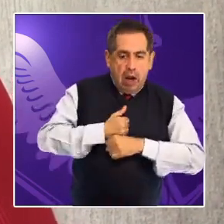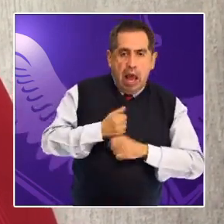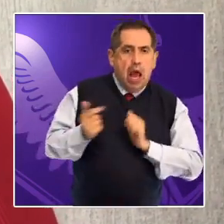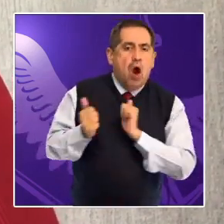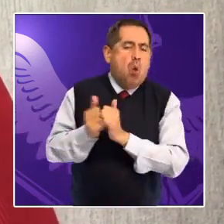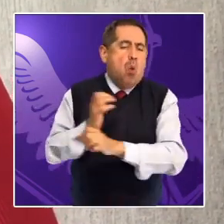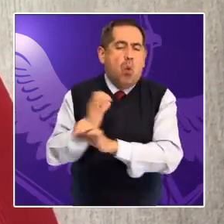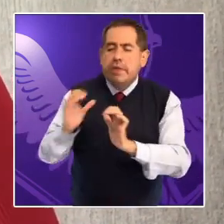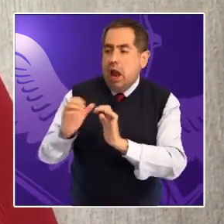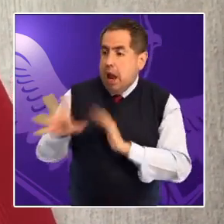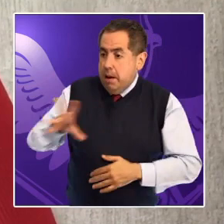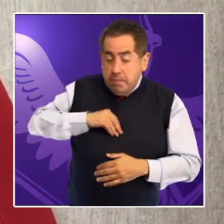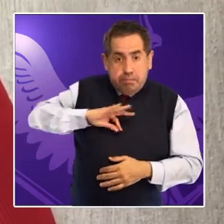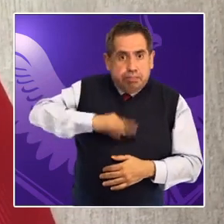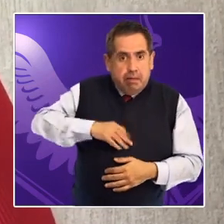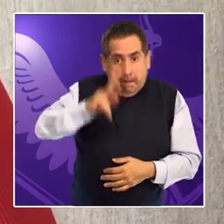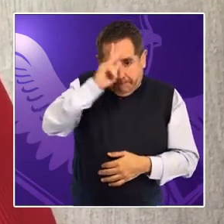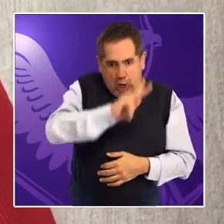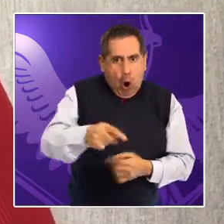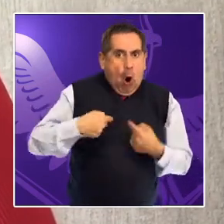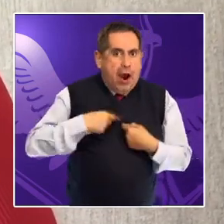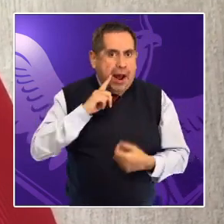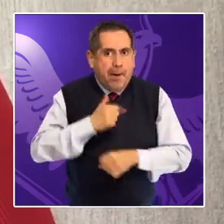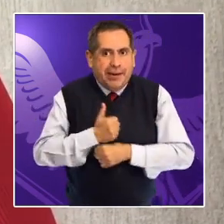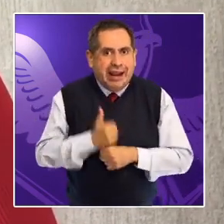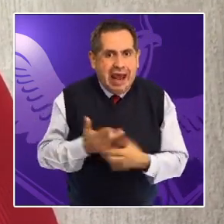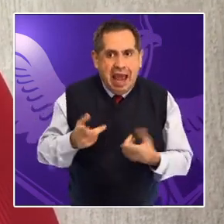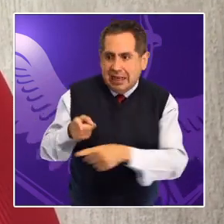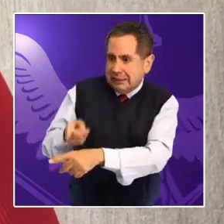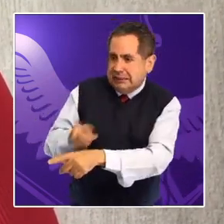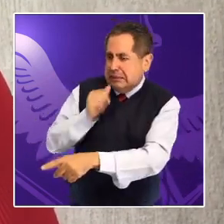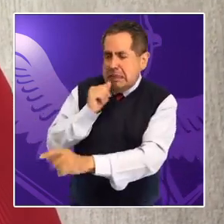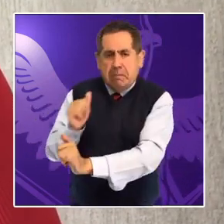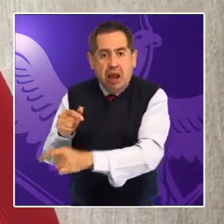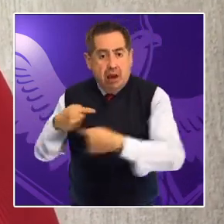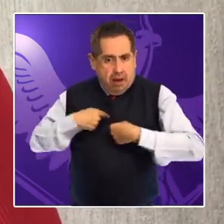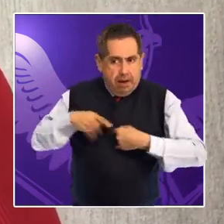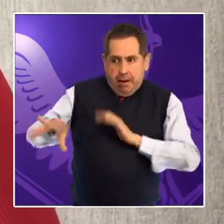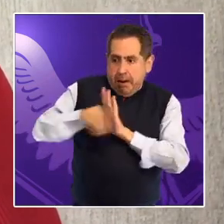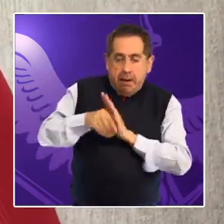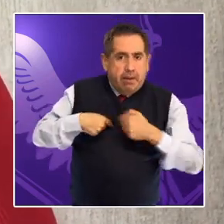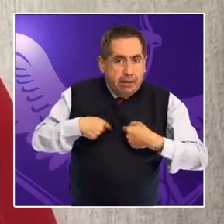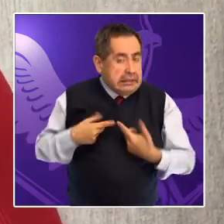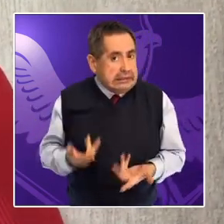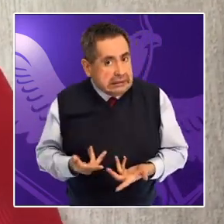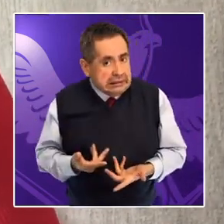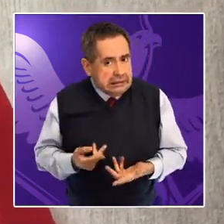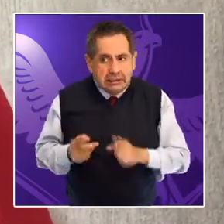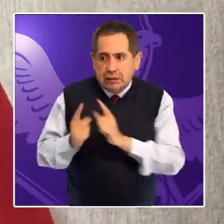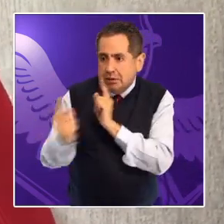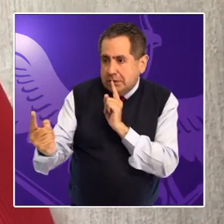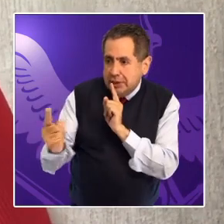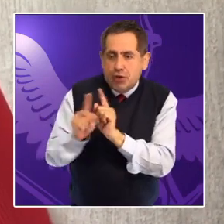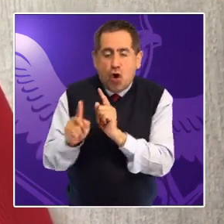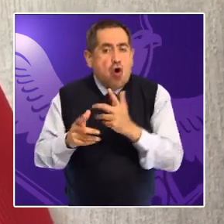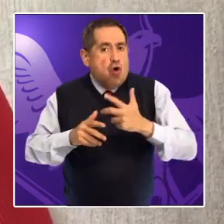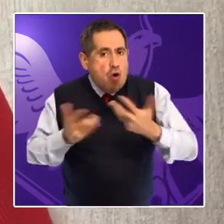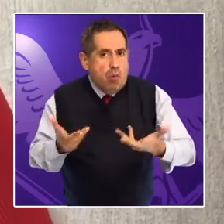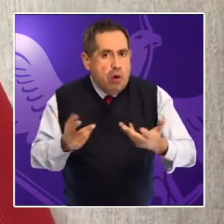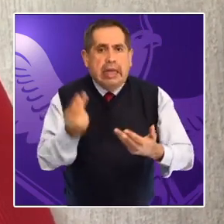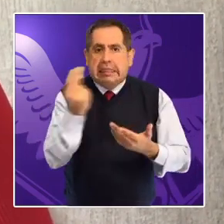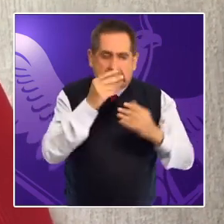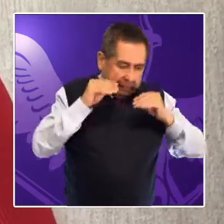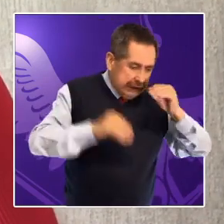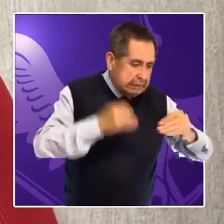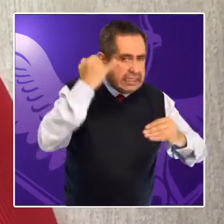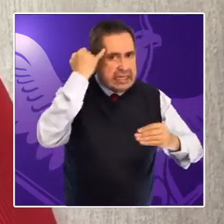peor para la abuela y para la persona enferma que no estén juntas, que pueda hacerse así, un diseño flexible, un lugar